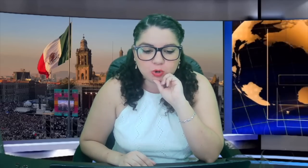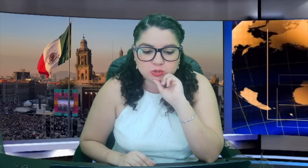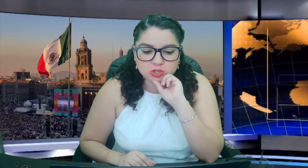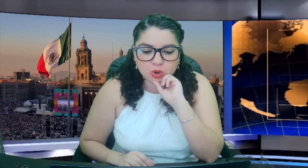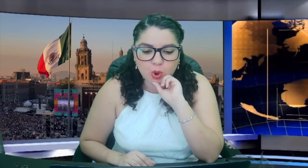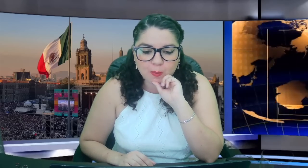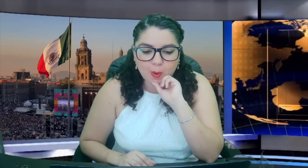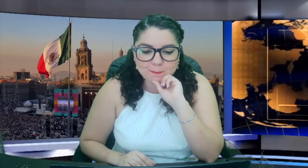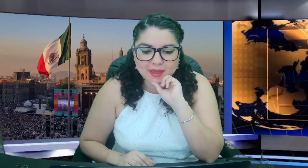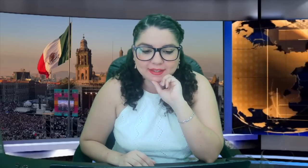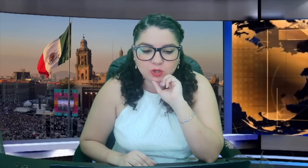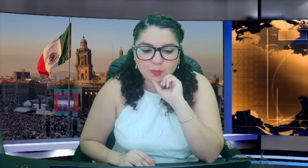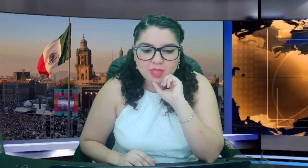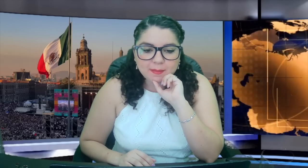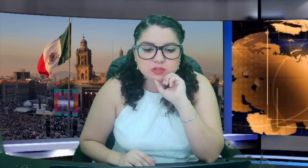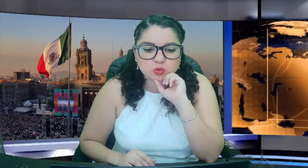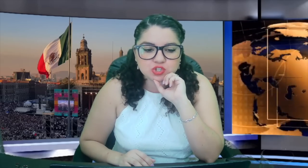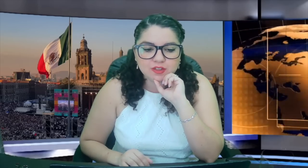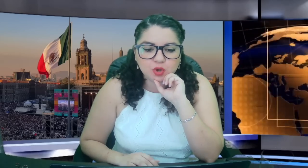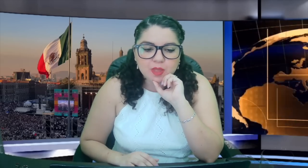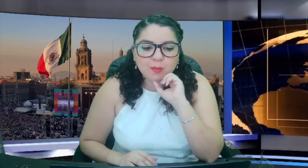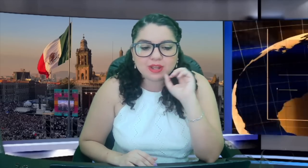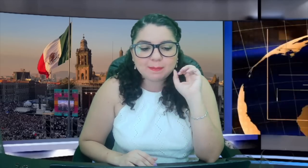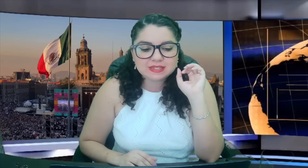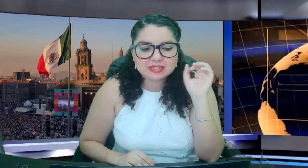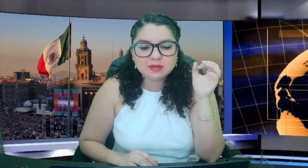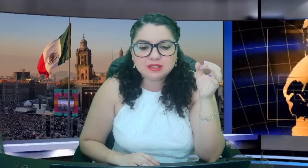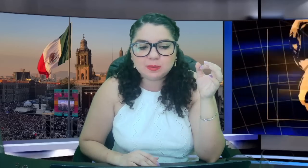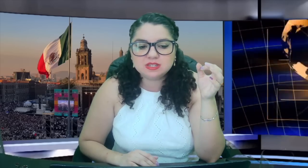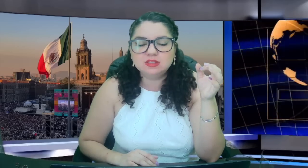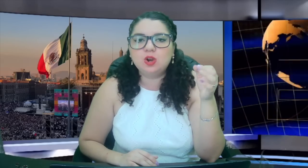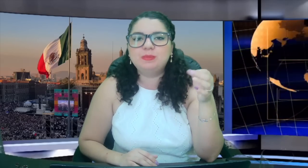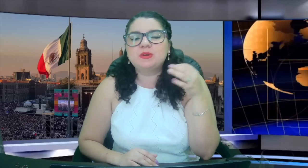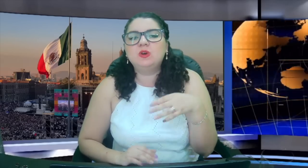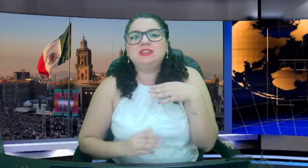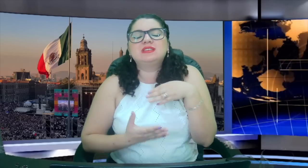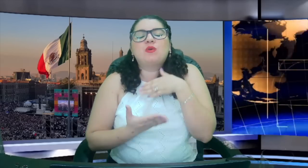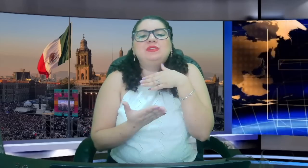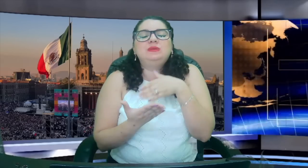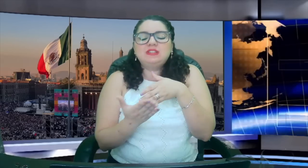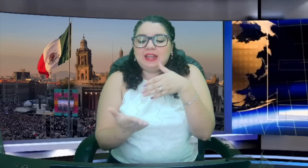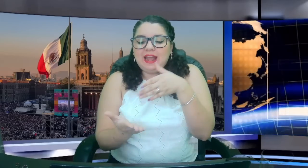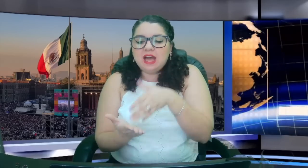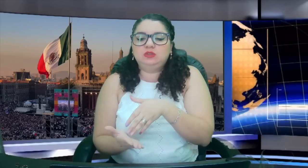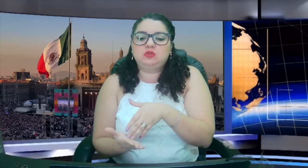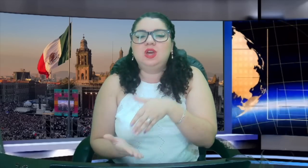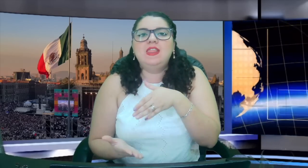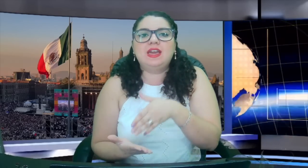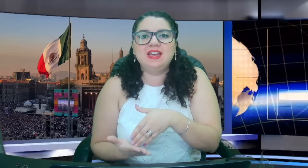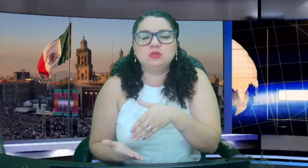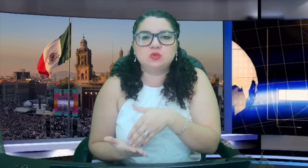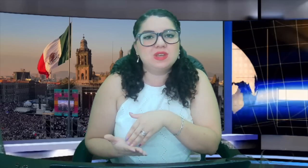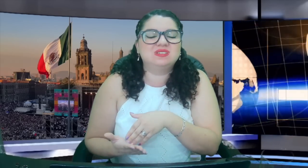mejor conocido como México. Vamos escuchando, porque precisamente el presidente López Obrador dice, como estamos tan hartos